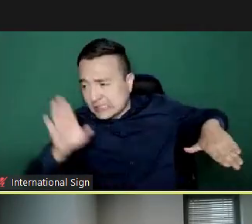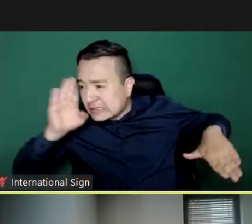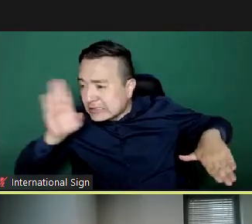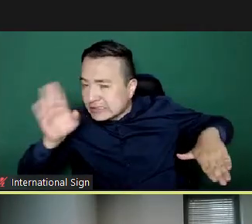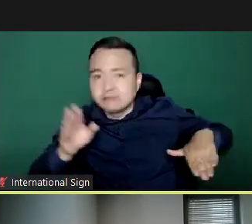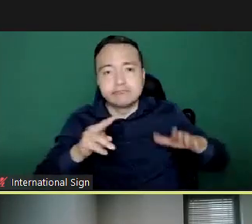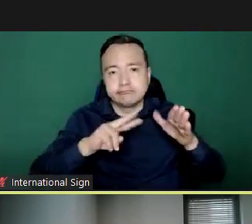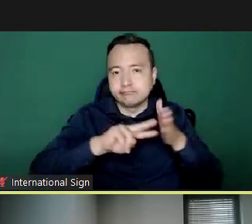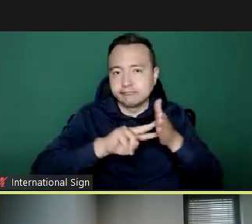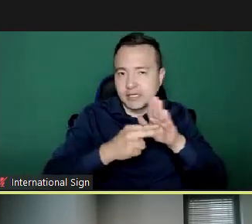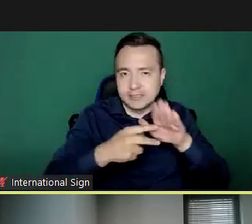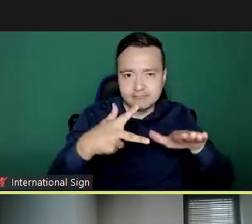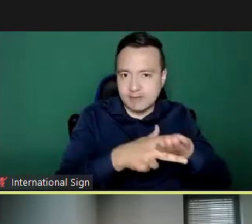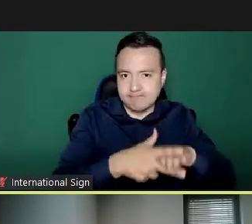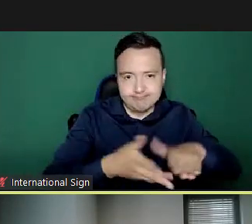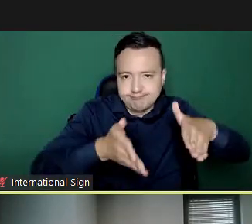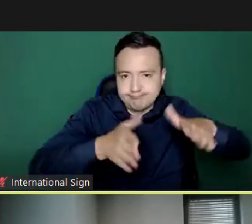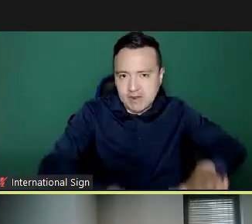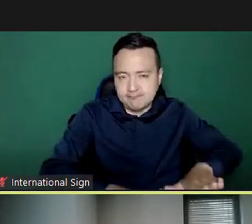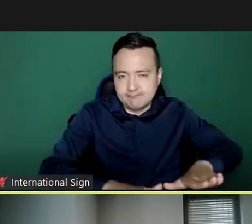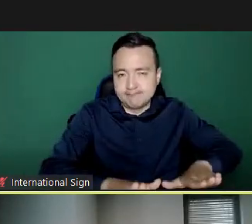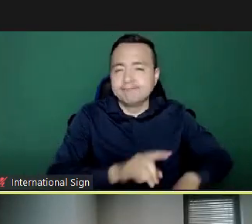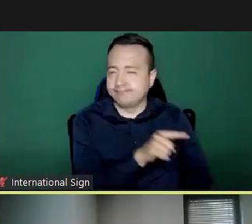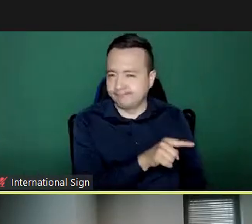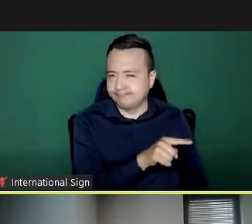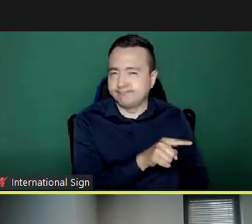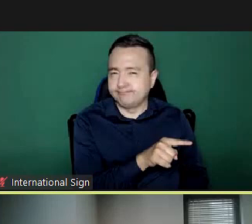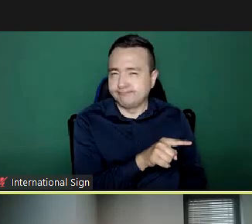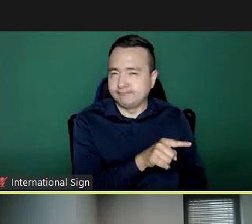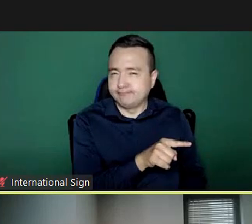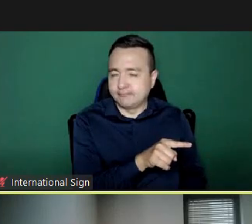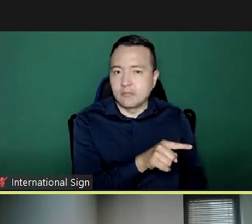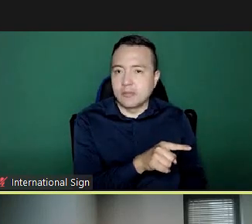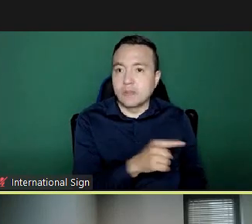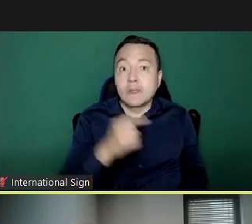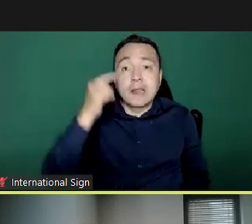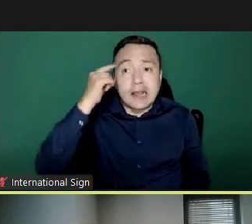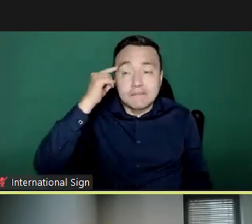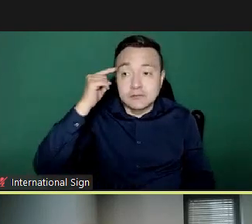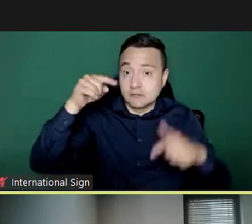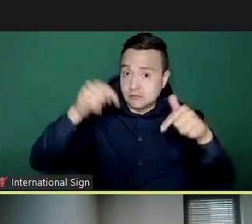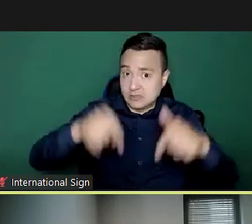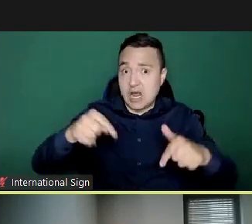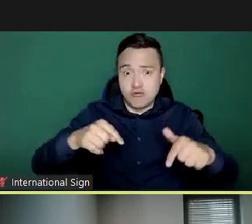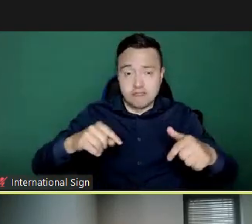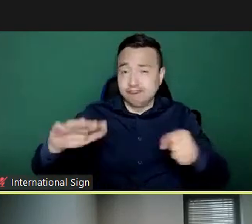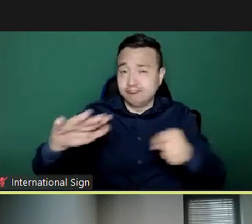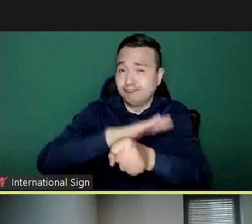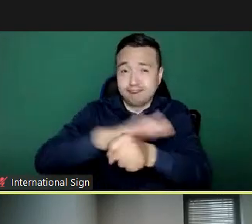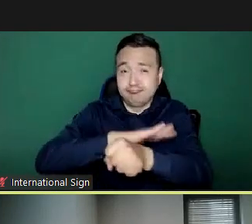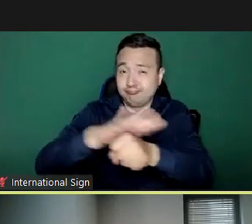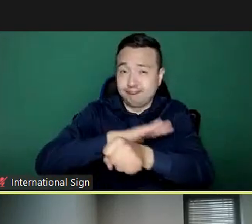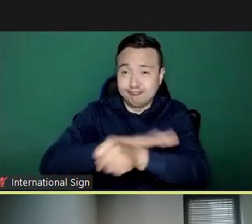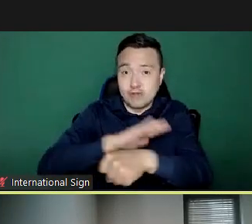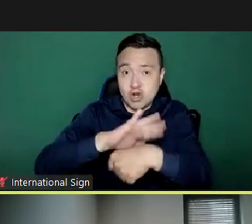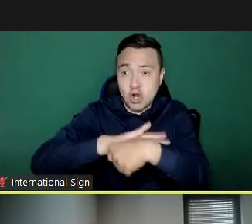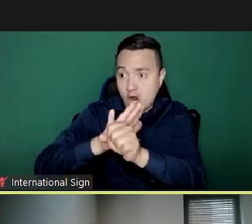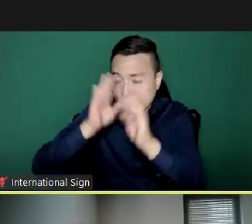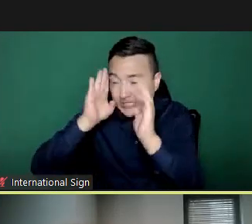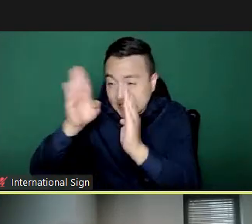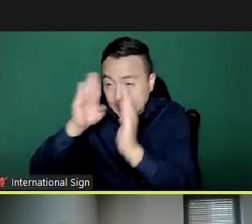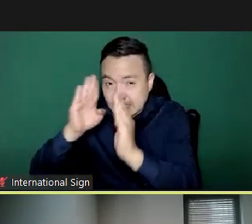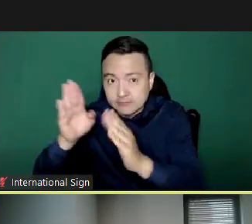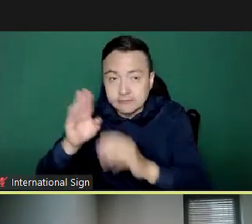que descuidar las enfermedades no COVID. Las personas han pospuesto, por ejemplo,